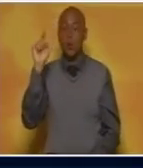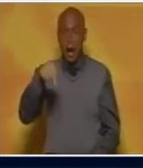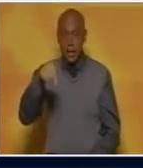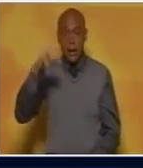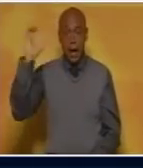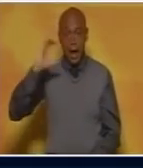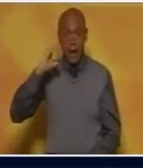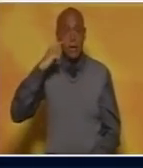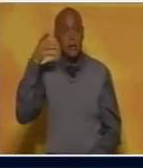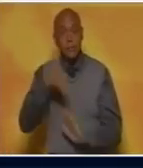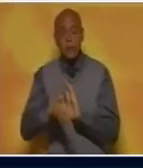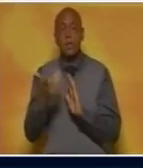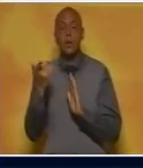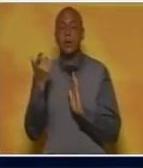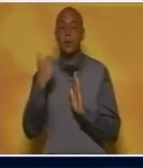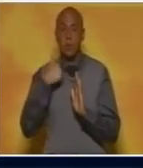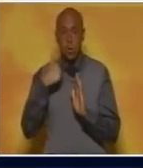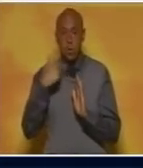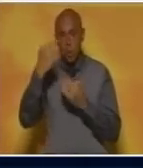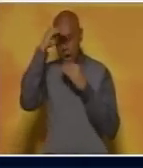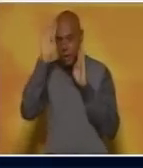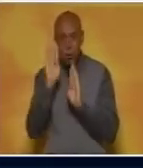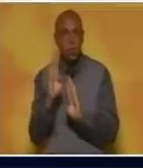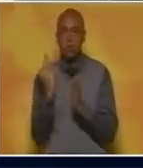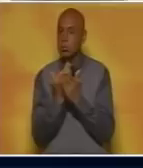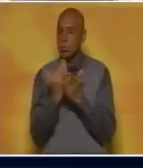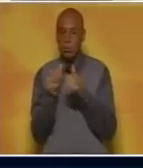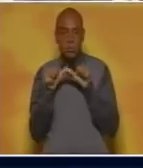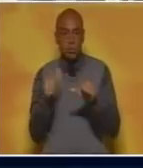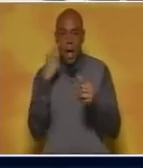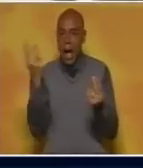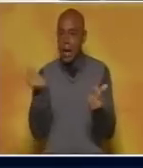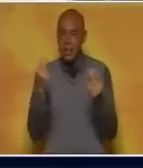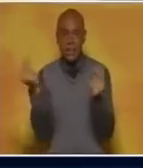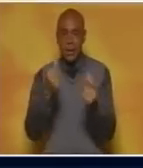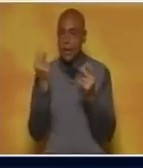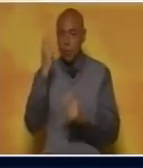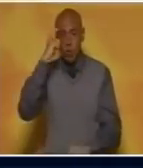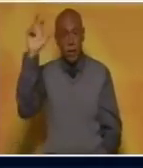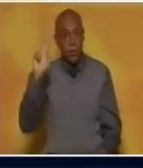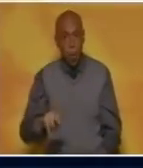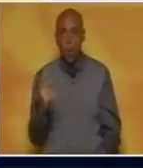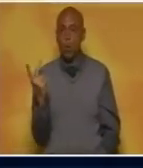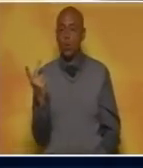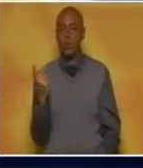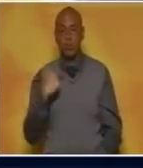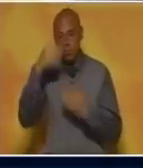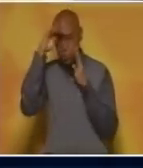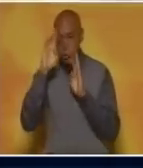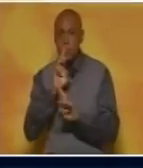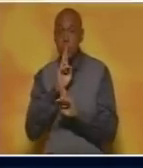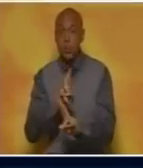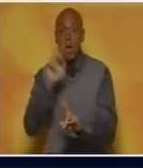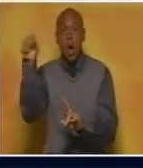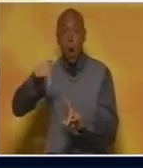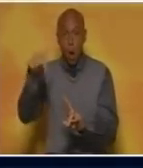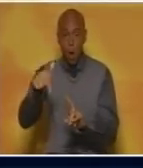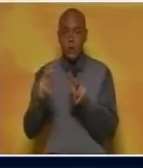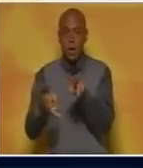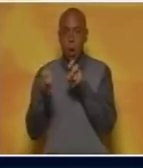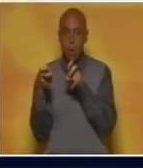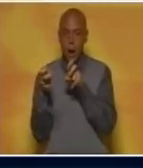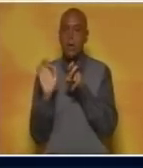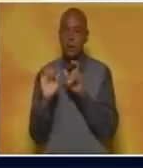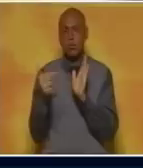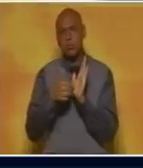básicamente, un plan de contingencia continuo, activo, todos los días. A partir del día de hoy se está cobrando esa tarifa,